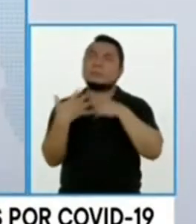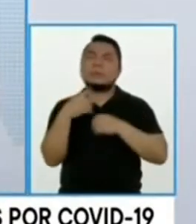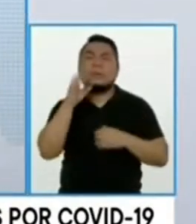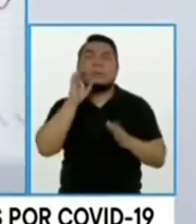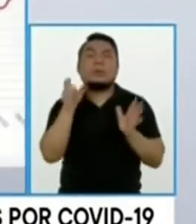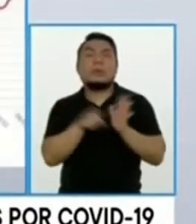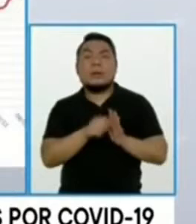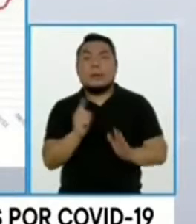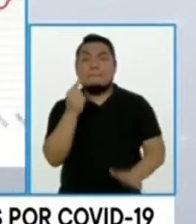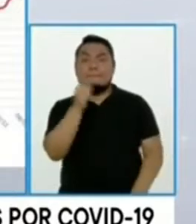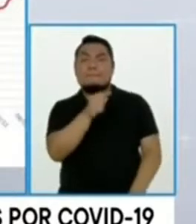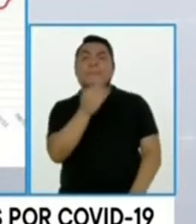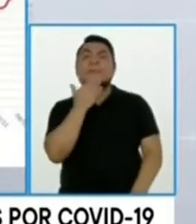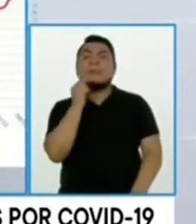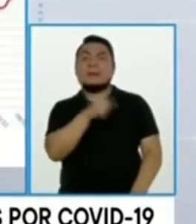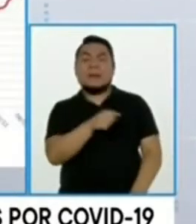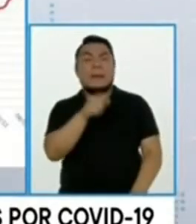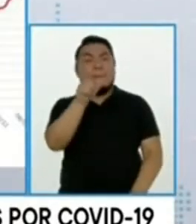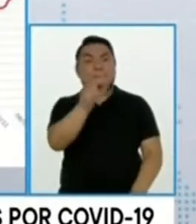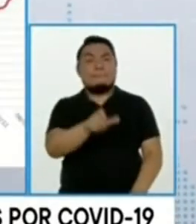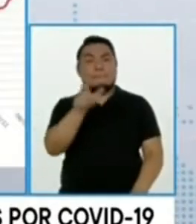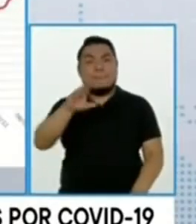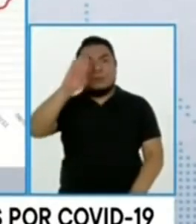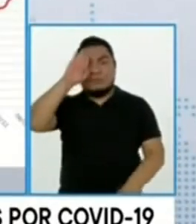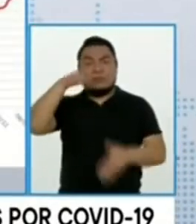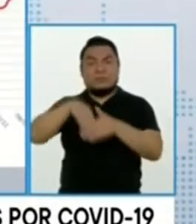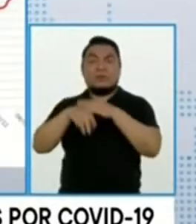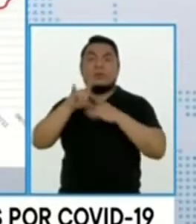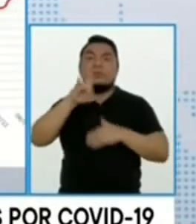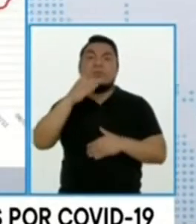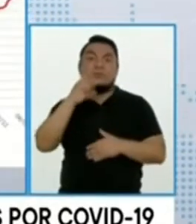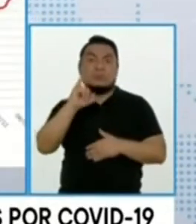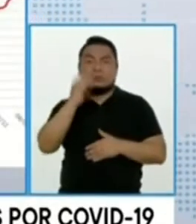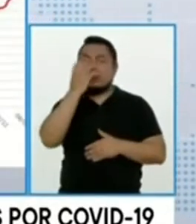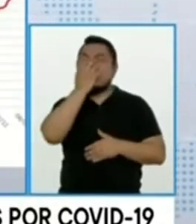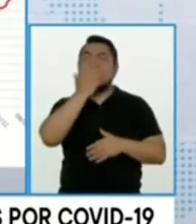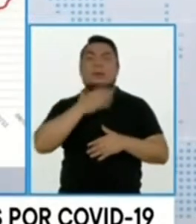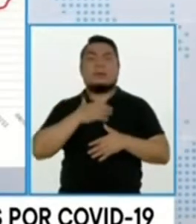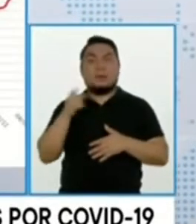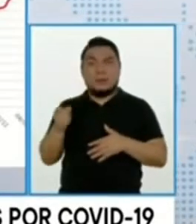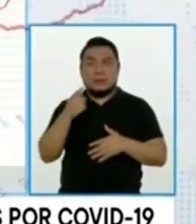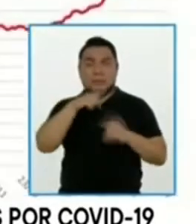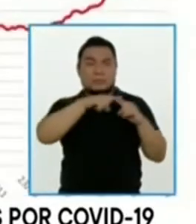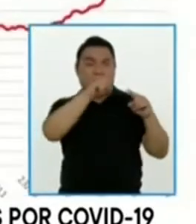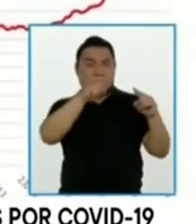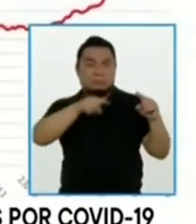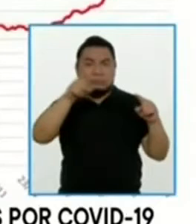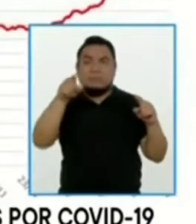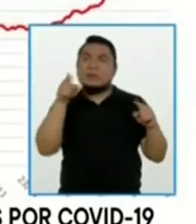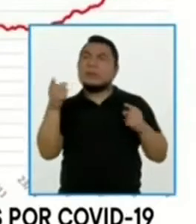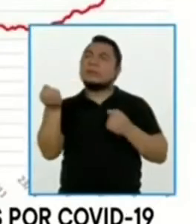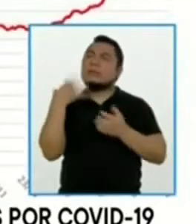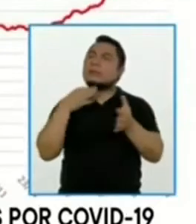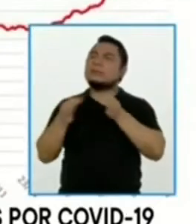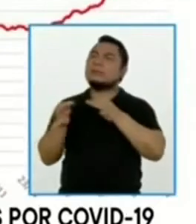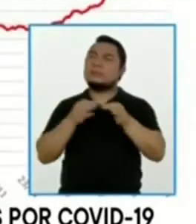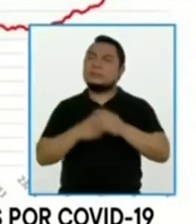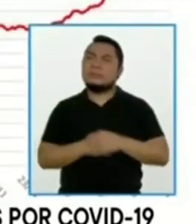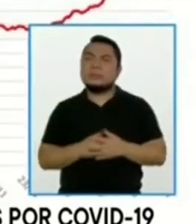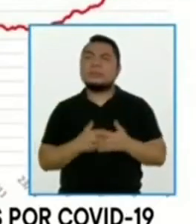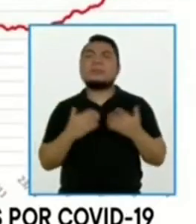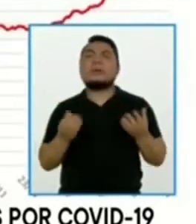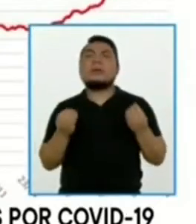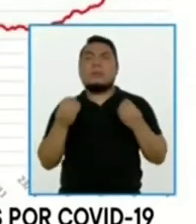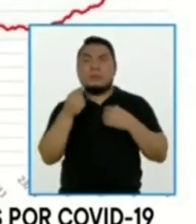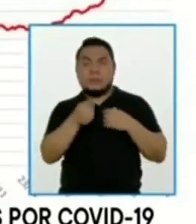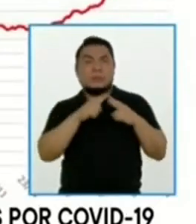el caso del primero, que se trata de pacientes UCI, y la curva, si pudiéramos ponerla completa para que tú nos vayas explicando al momento y desde el